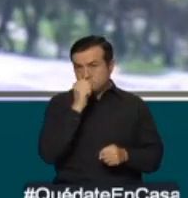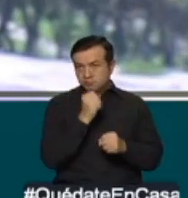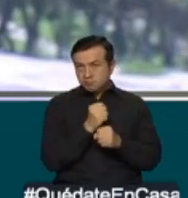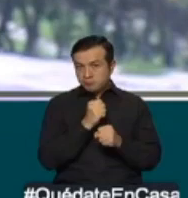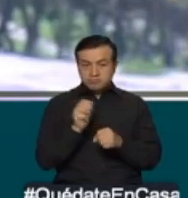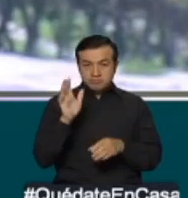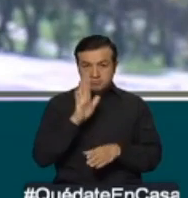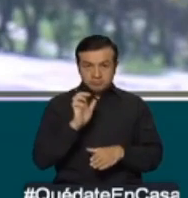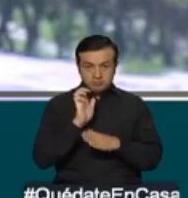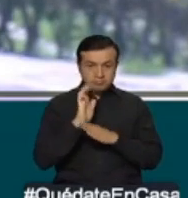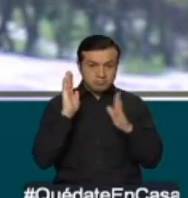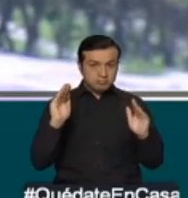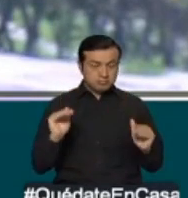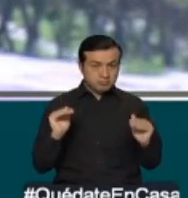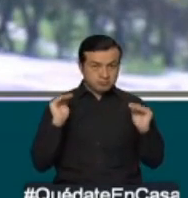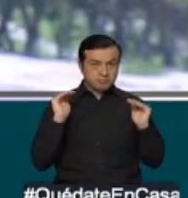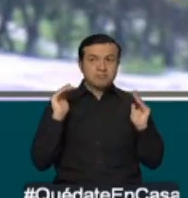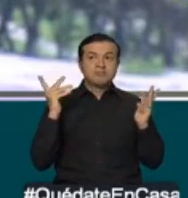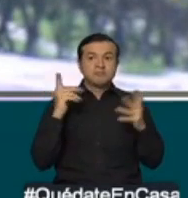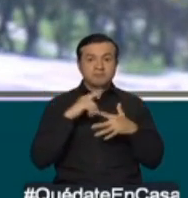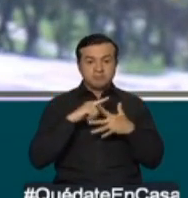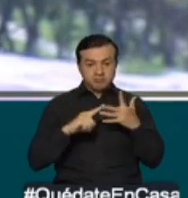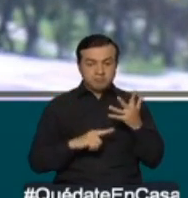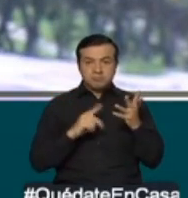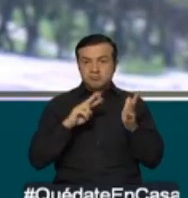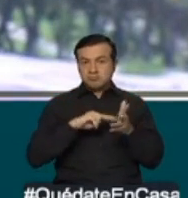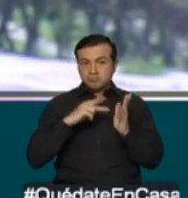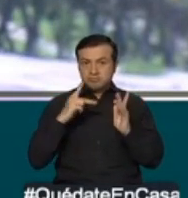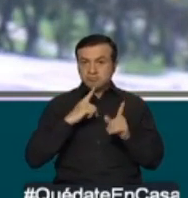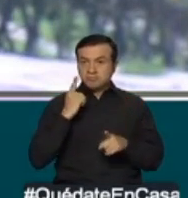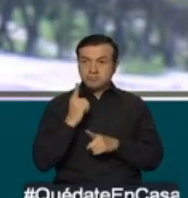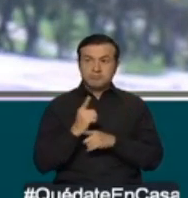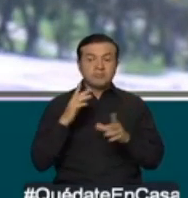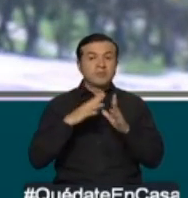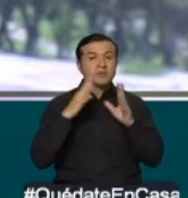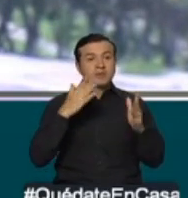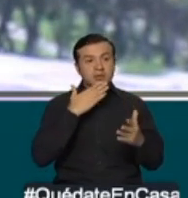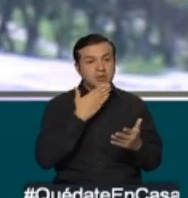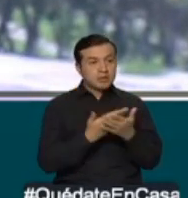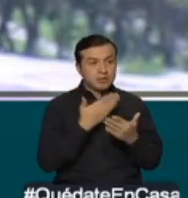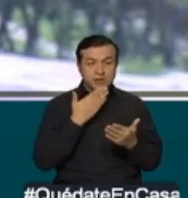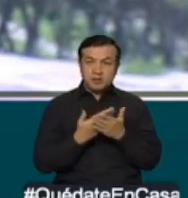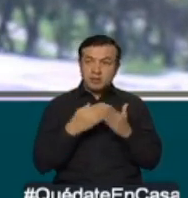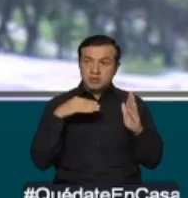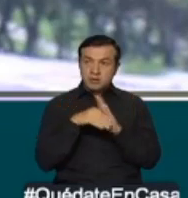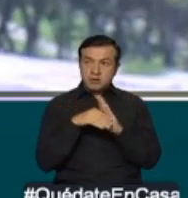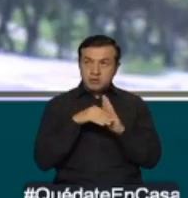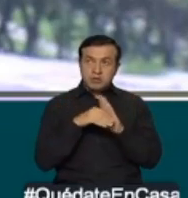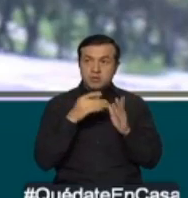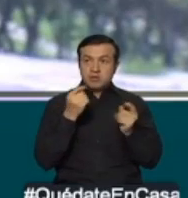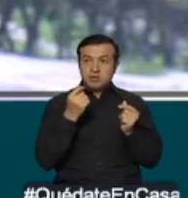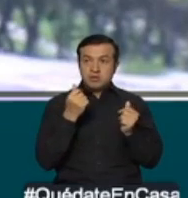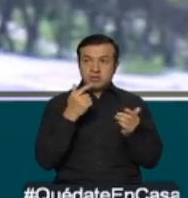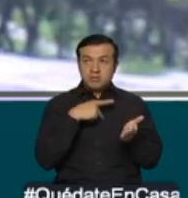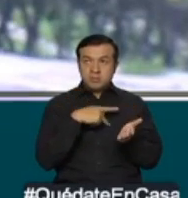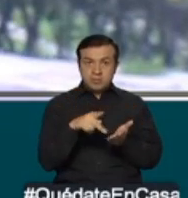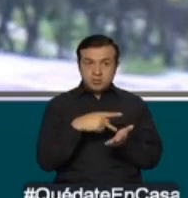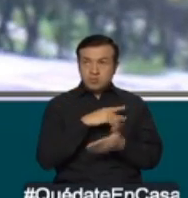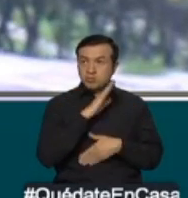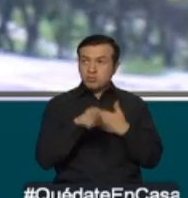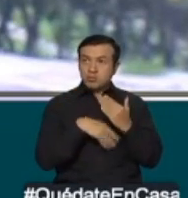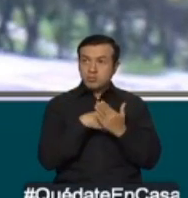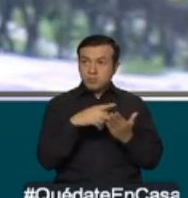hemos dado un paso gigante en el uso de herramientas digitales agradecer a los bancos que han anulado los costos de transacción también